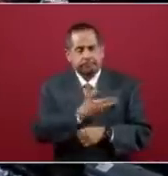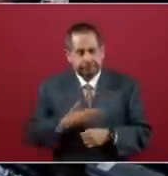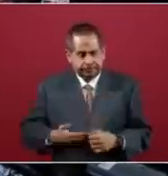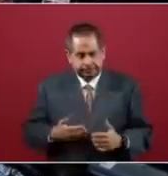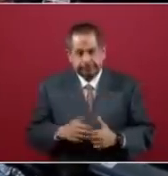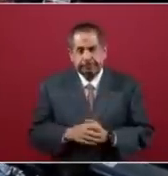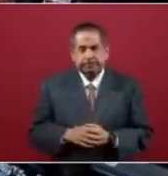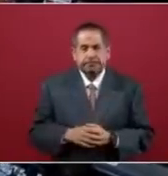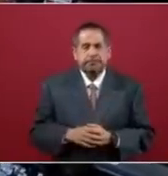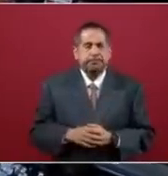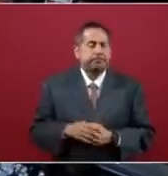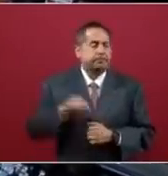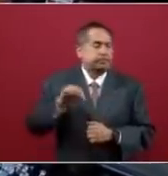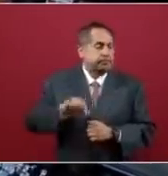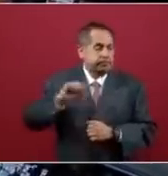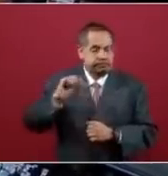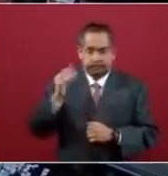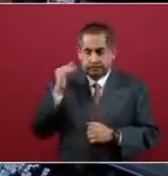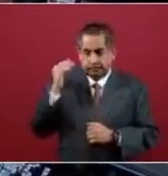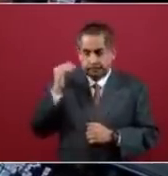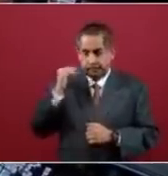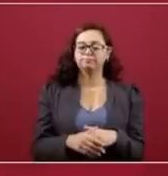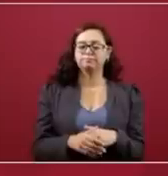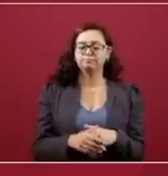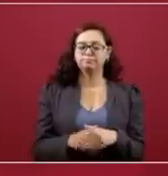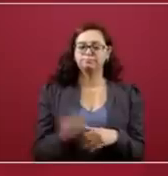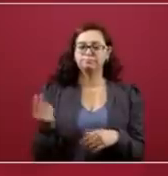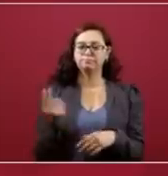que se lleve a cabo